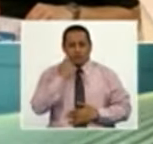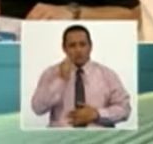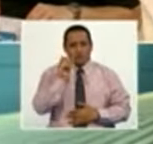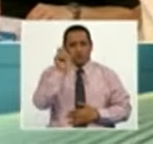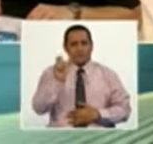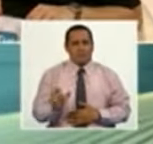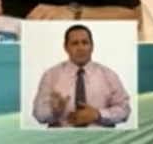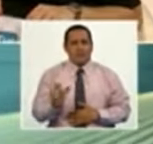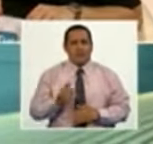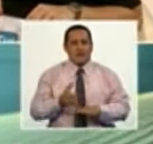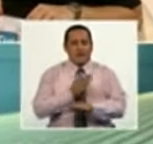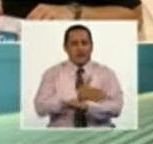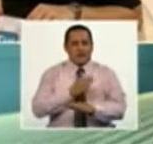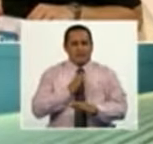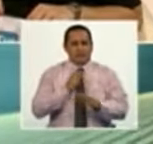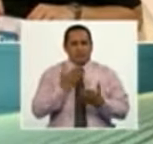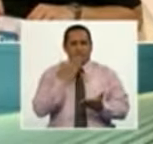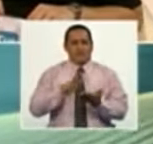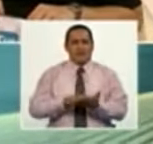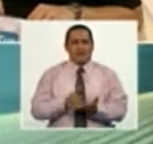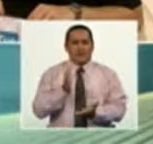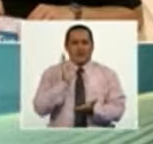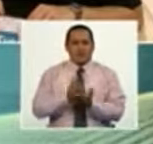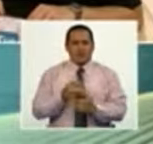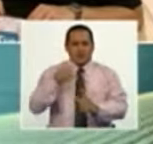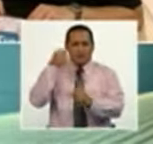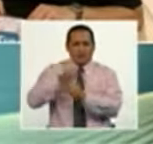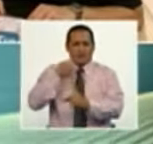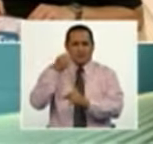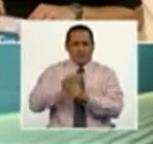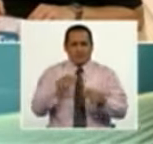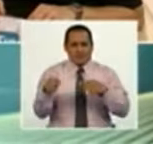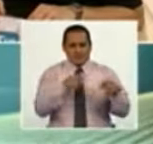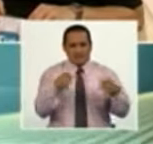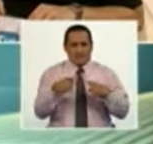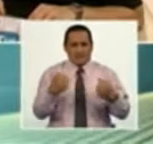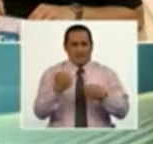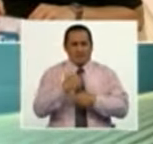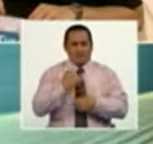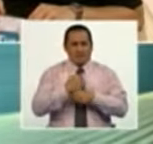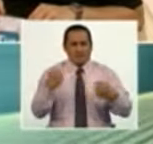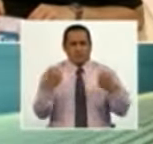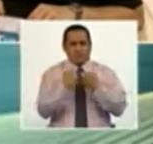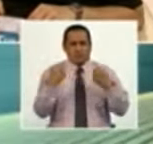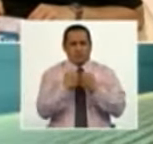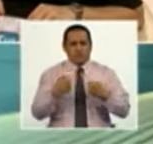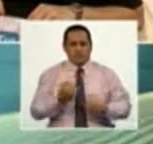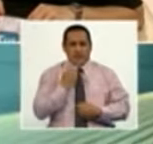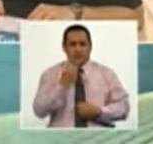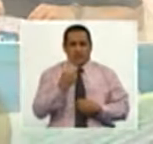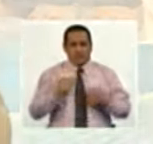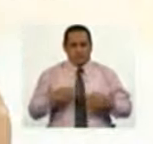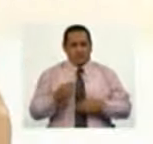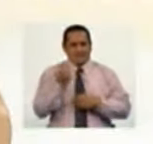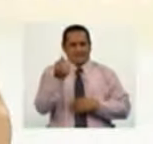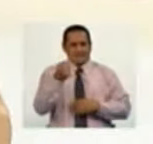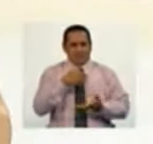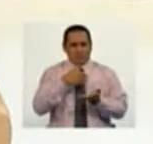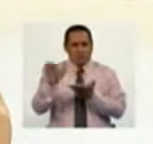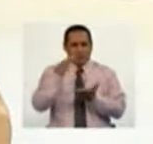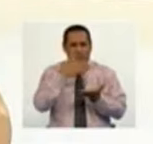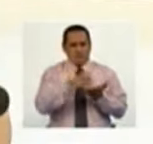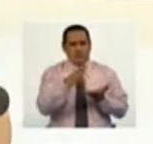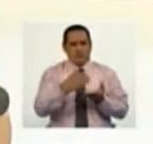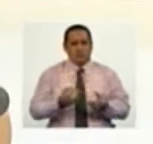conocido casos donde se dan faltas de agresiones físicas entre trabajadores y esa falta pues prácticamente da lugar a un despido inmediato,